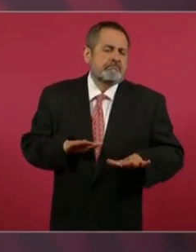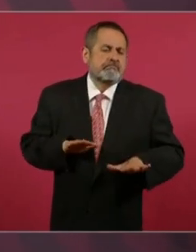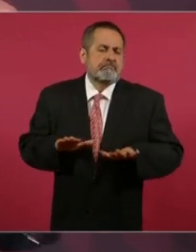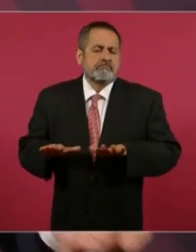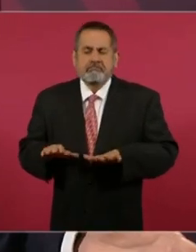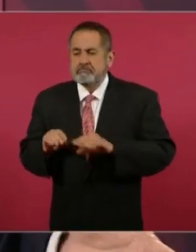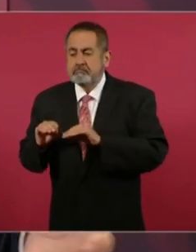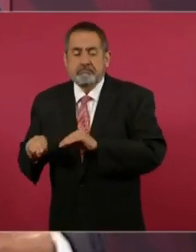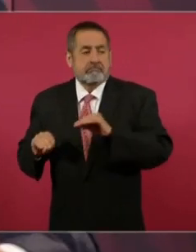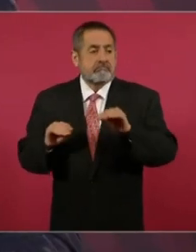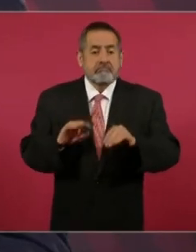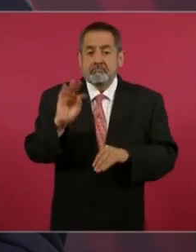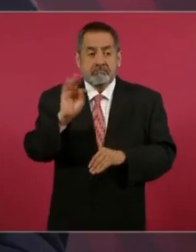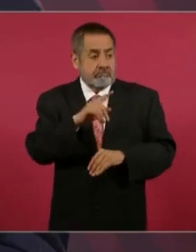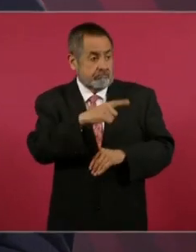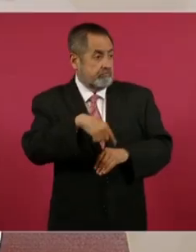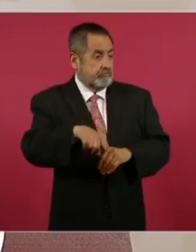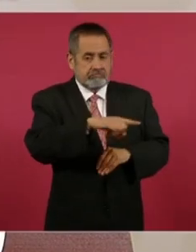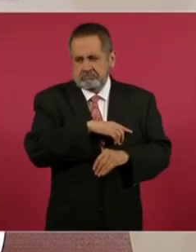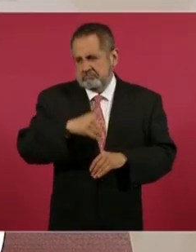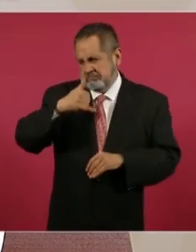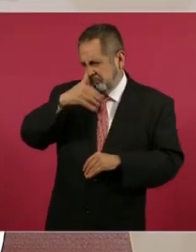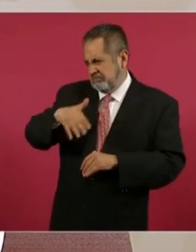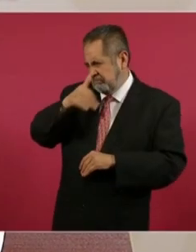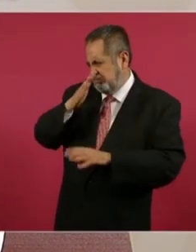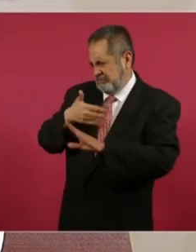cuando te lleguen a protestar,